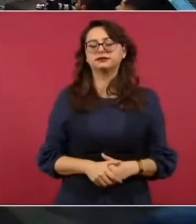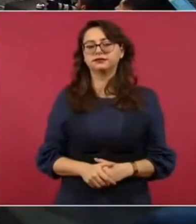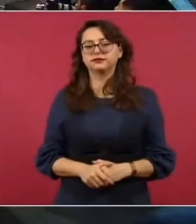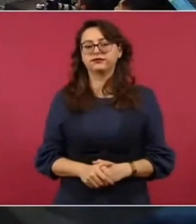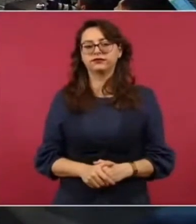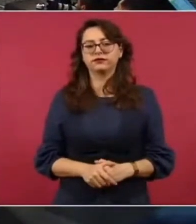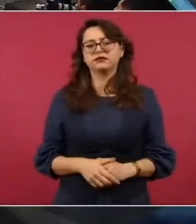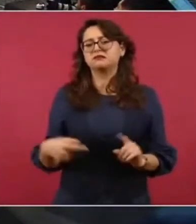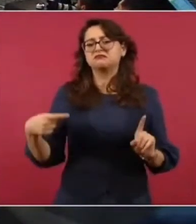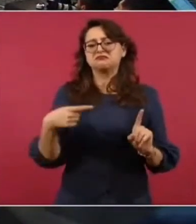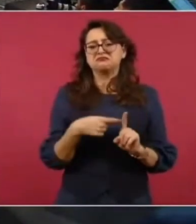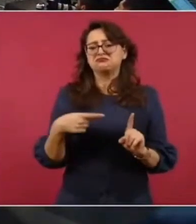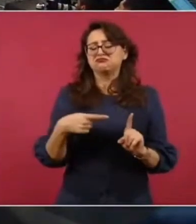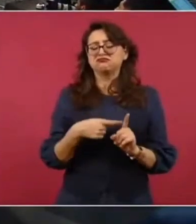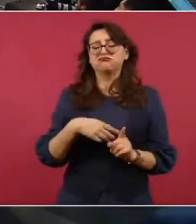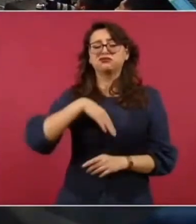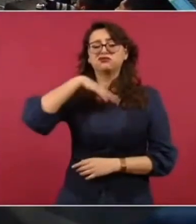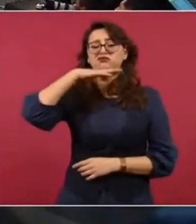mucha naturalidad